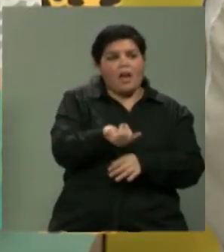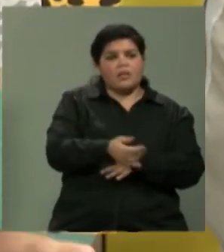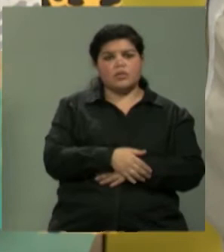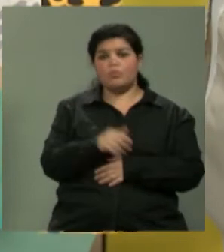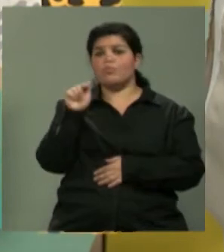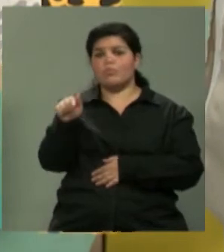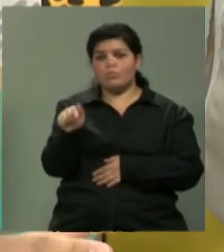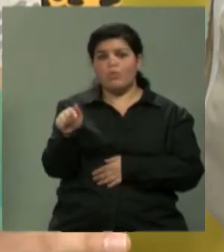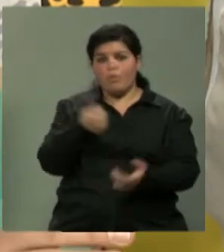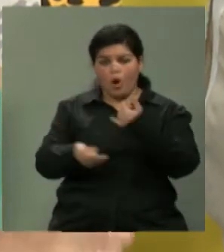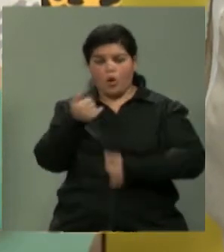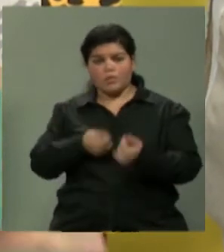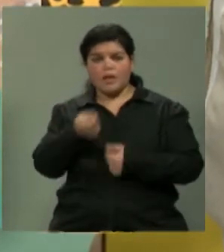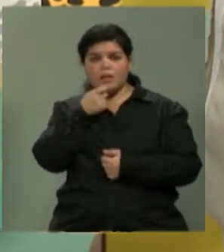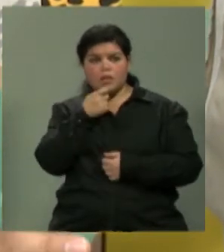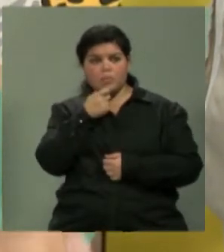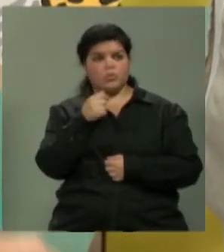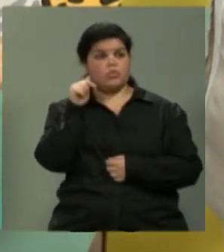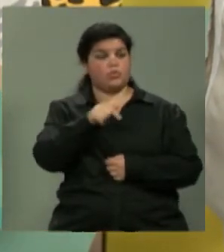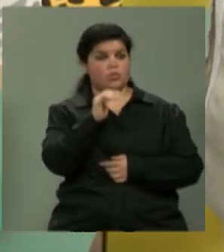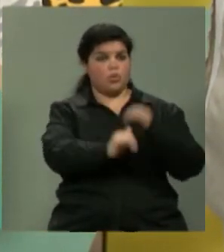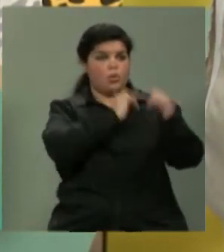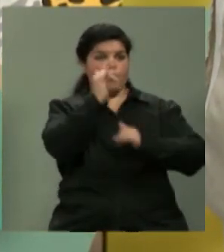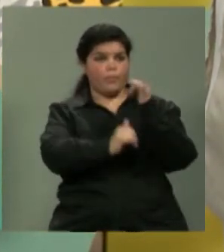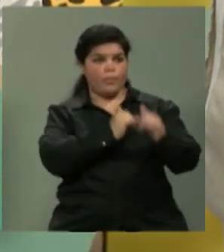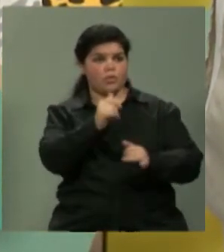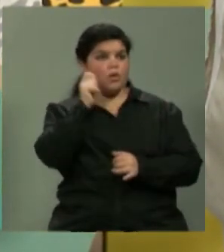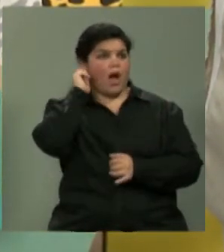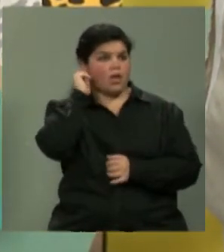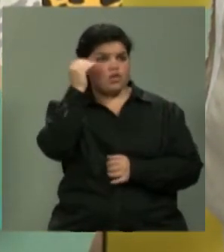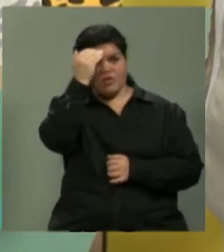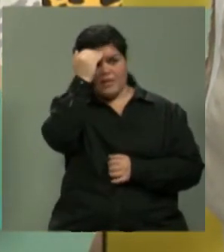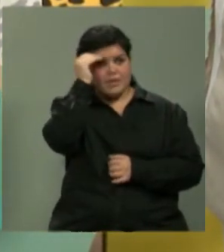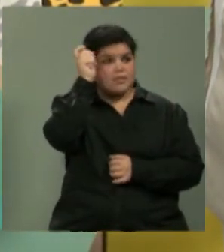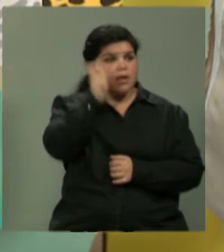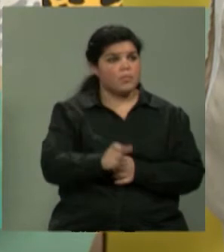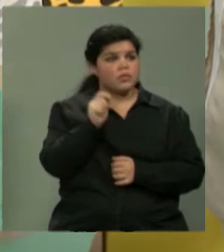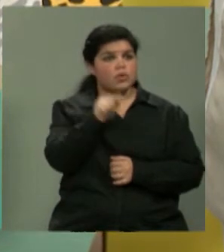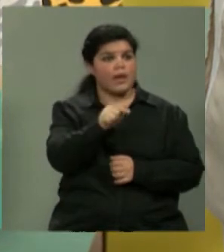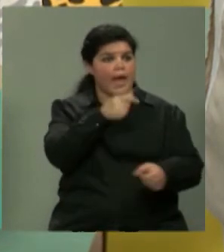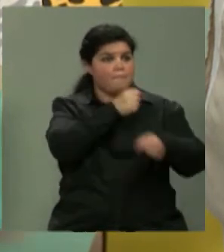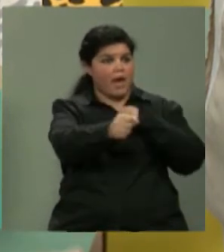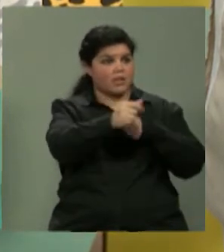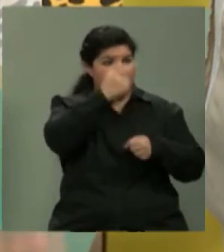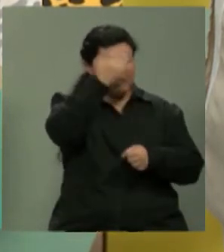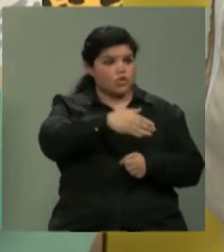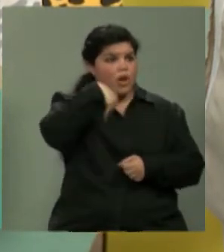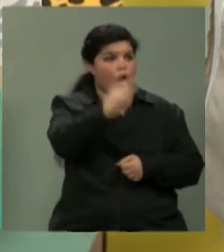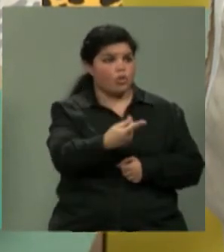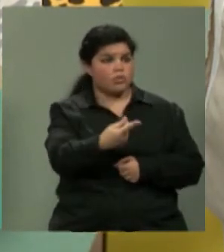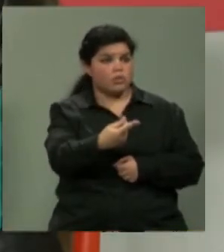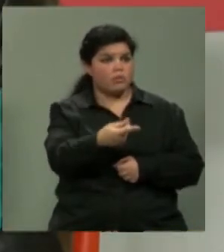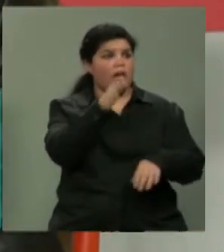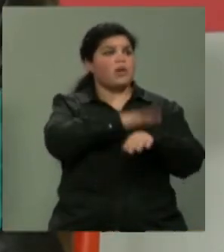la responsabilidad situación. penal que tiene una persona de 15 años. Sí, que ha matado a alguien, yo no le puedo trasladar a...